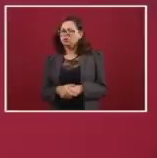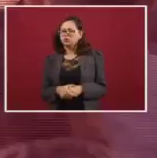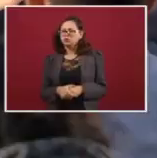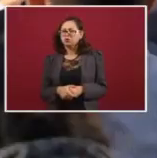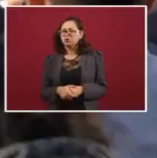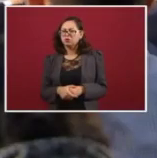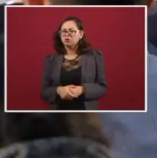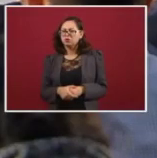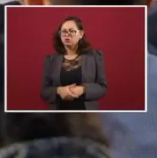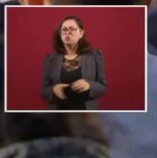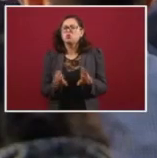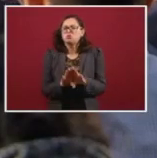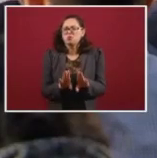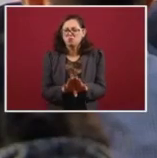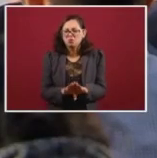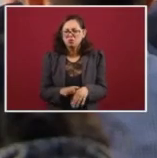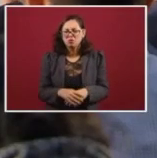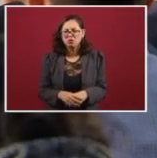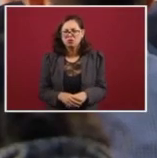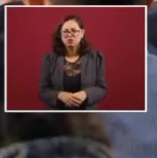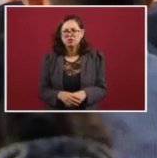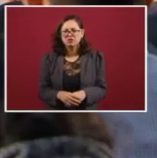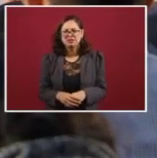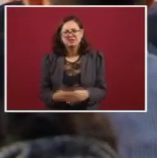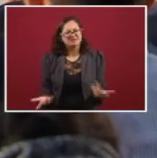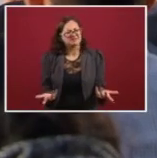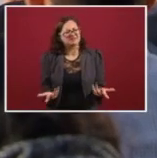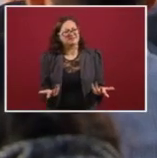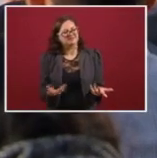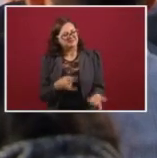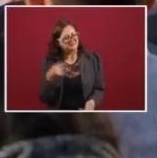Entonces, ¿por qué la hipocresía,